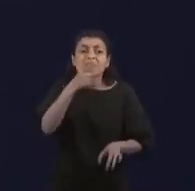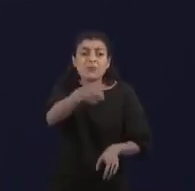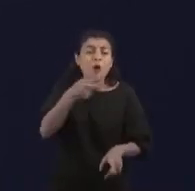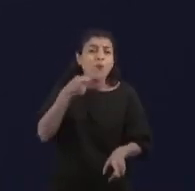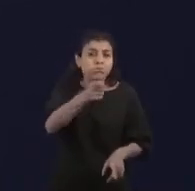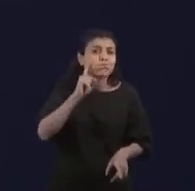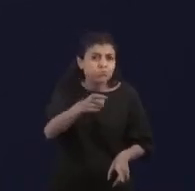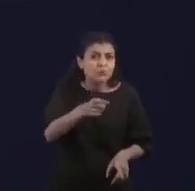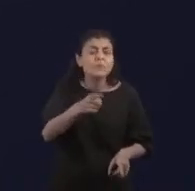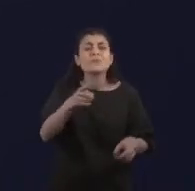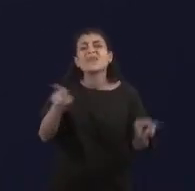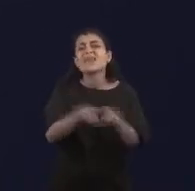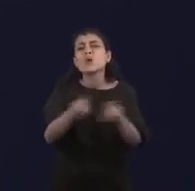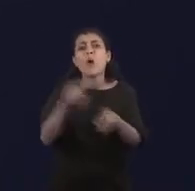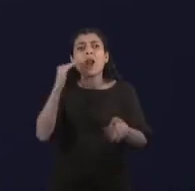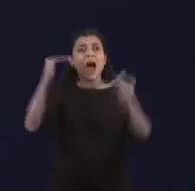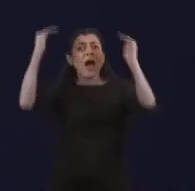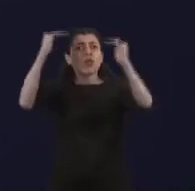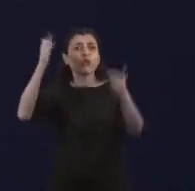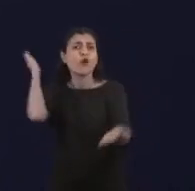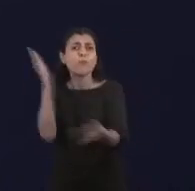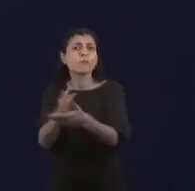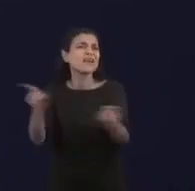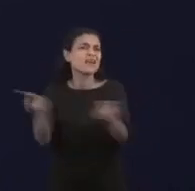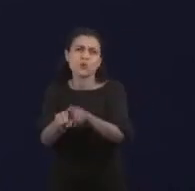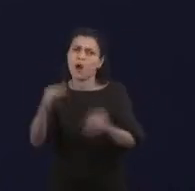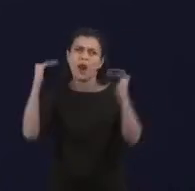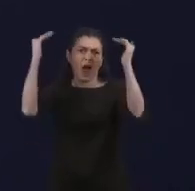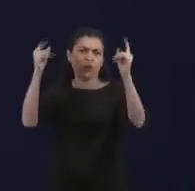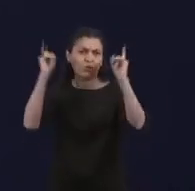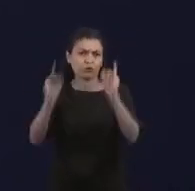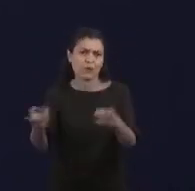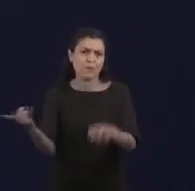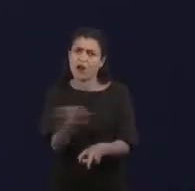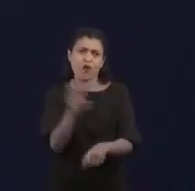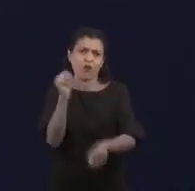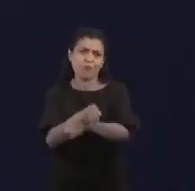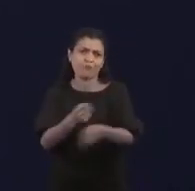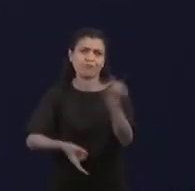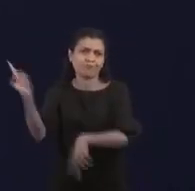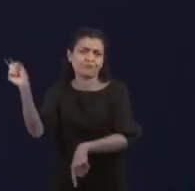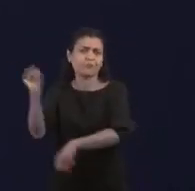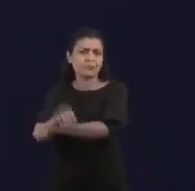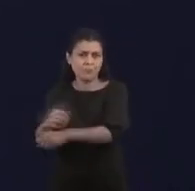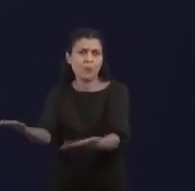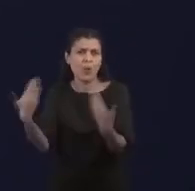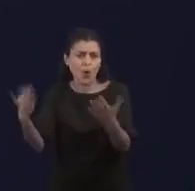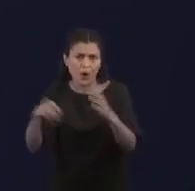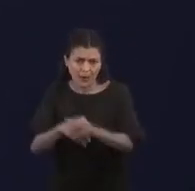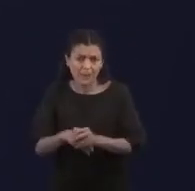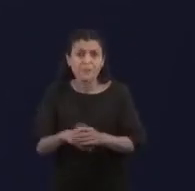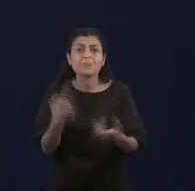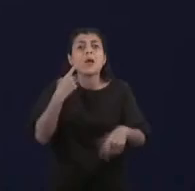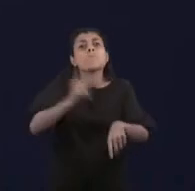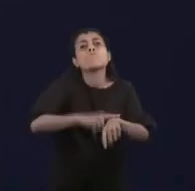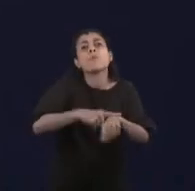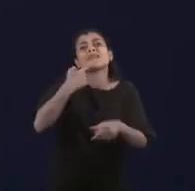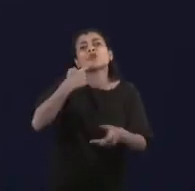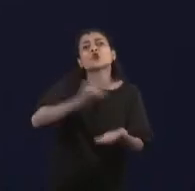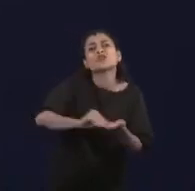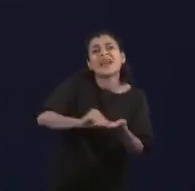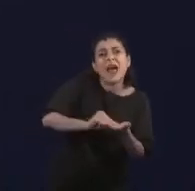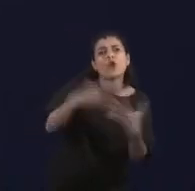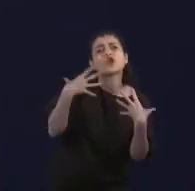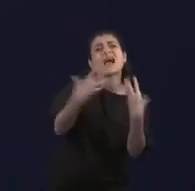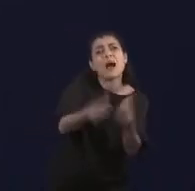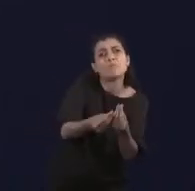Los argentinos esperan que los diputados y senadores se pongan del lado de las víctimas y no de los delincuentes. Así